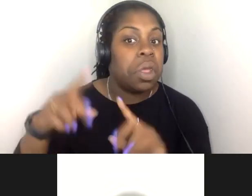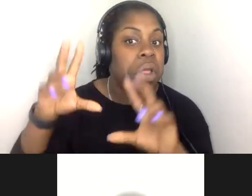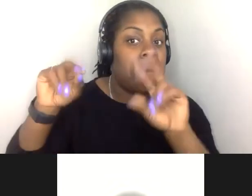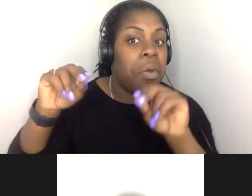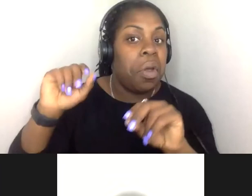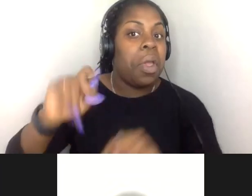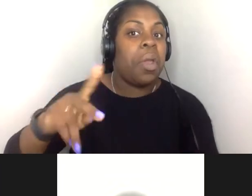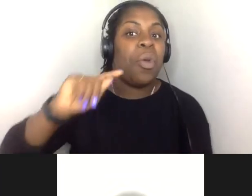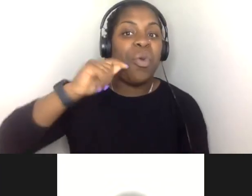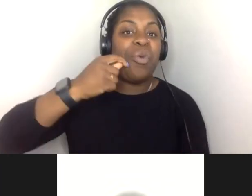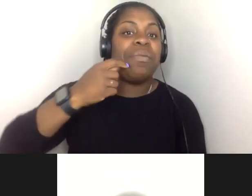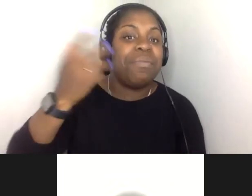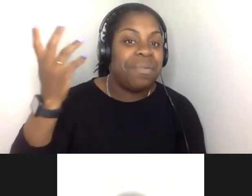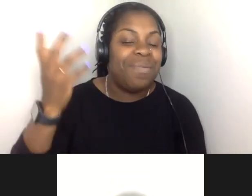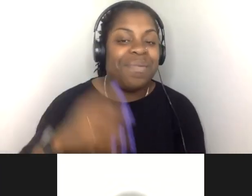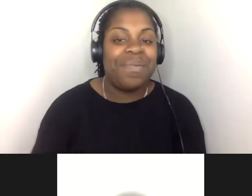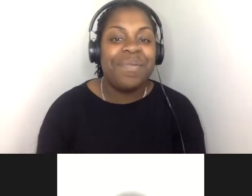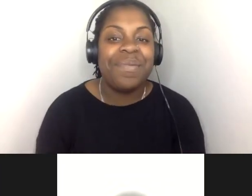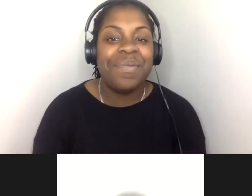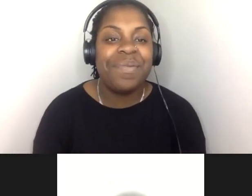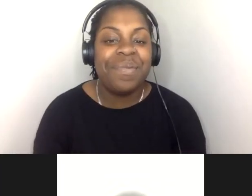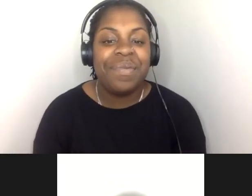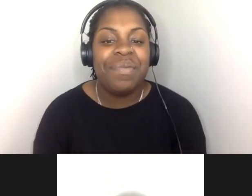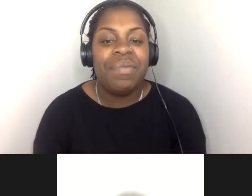No, ok, bueno.